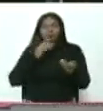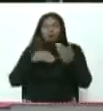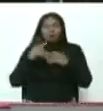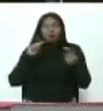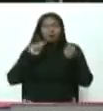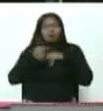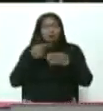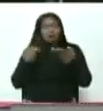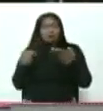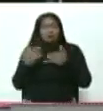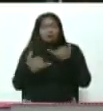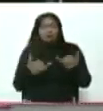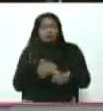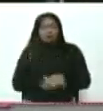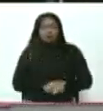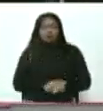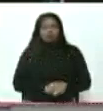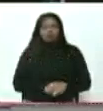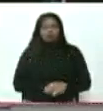cosas.